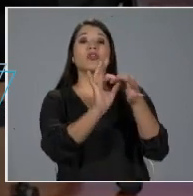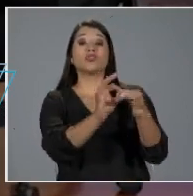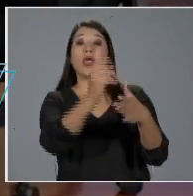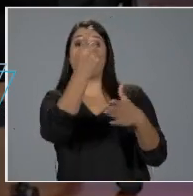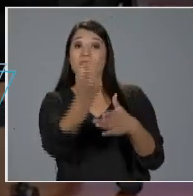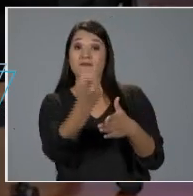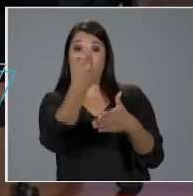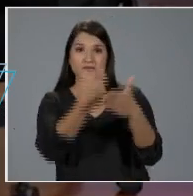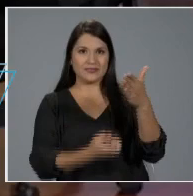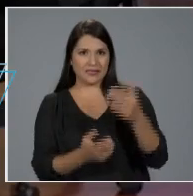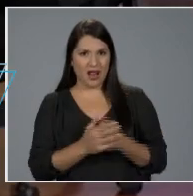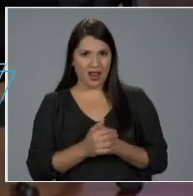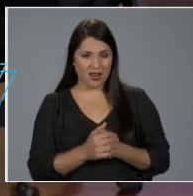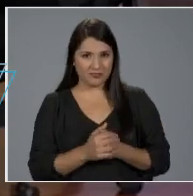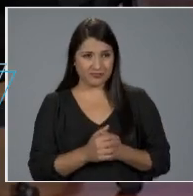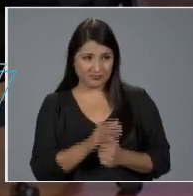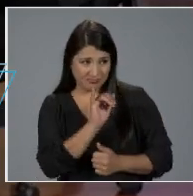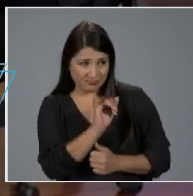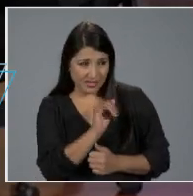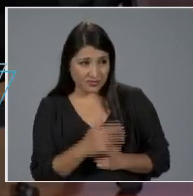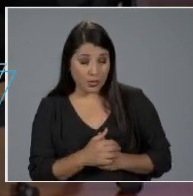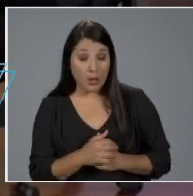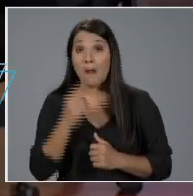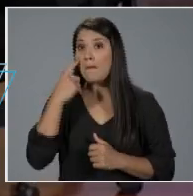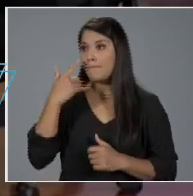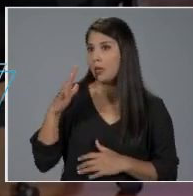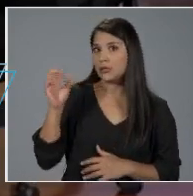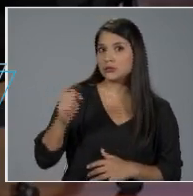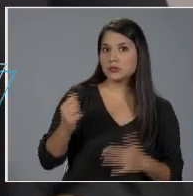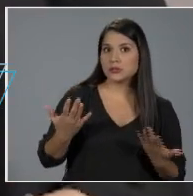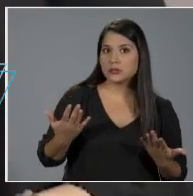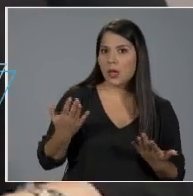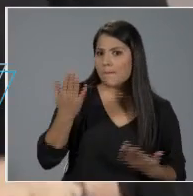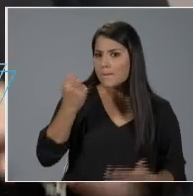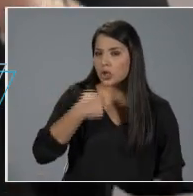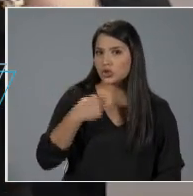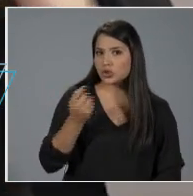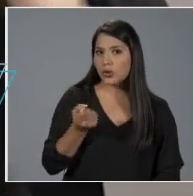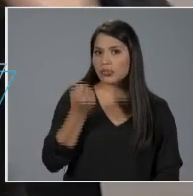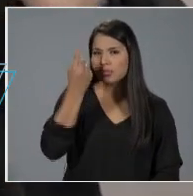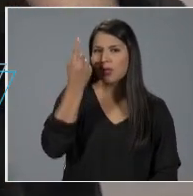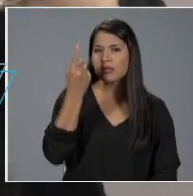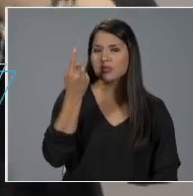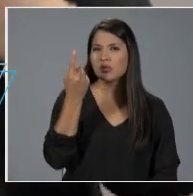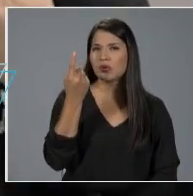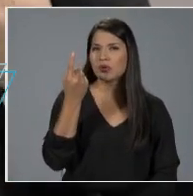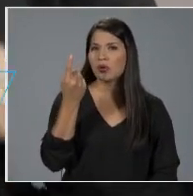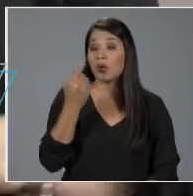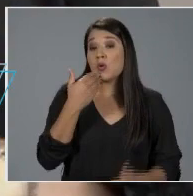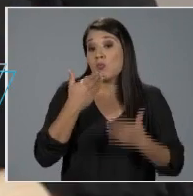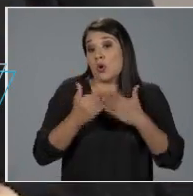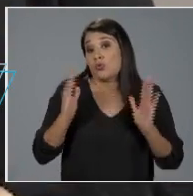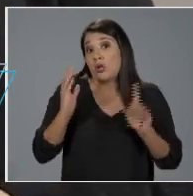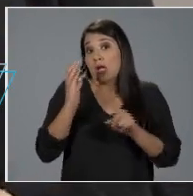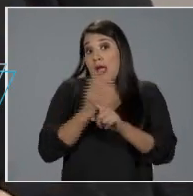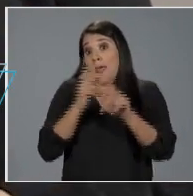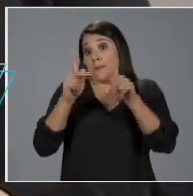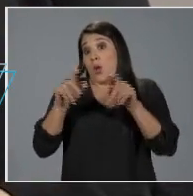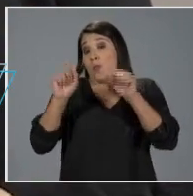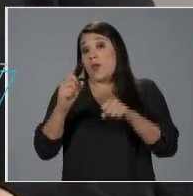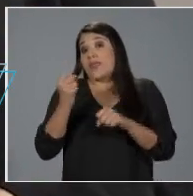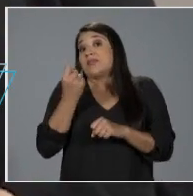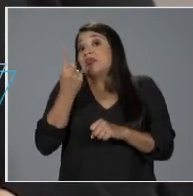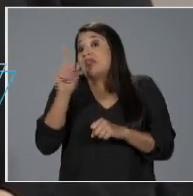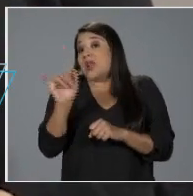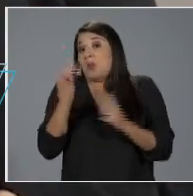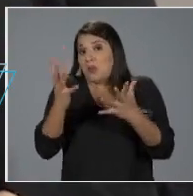fiscal. Ese es el... Y pareciera que sí, porque yo entiendo que, cada uno lo puede etiquetar como quiera,